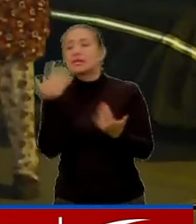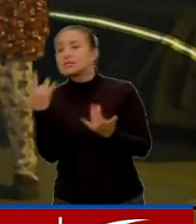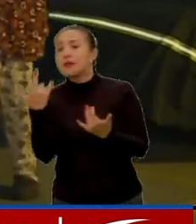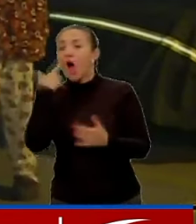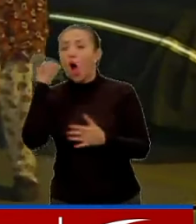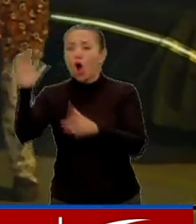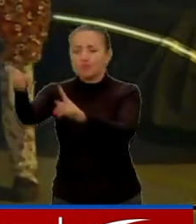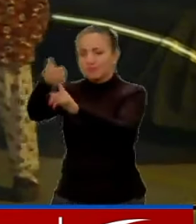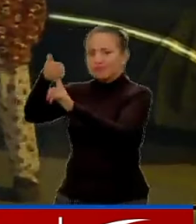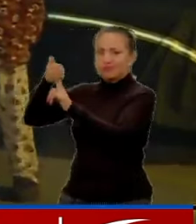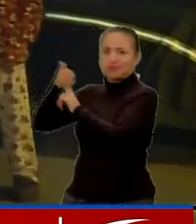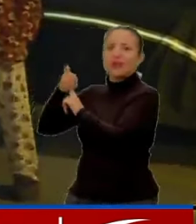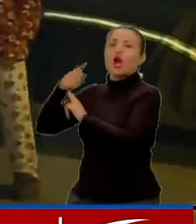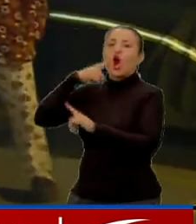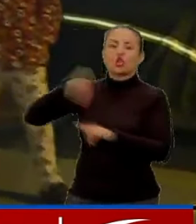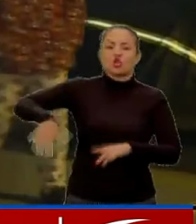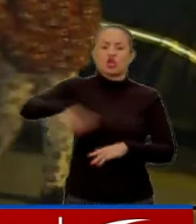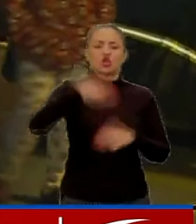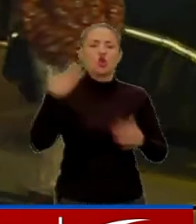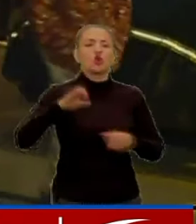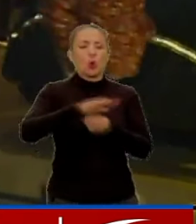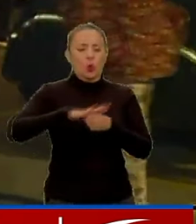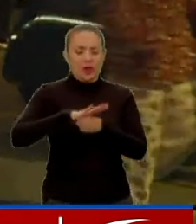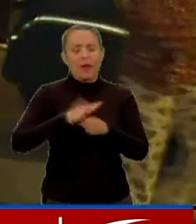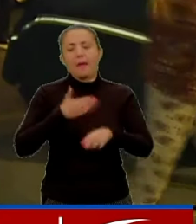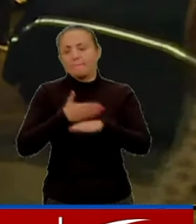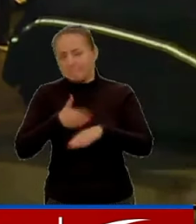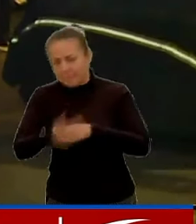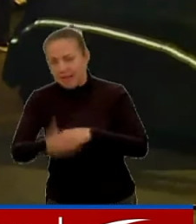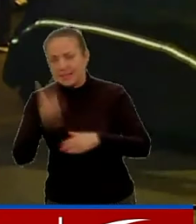hombre en este punto de Cundinamarca. Seguiremos